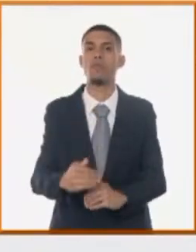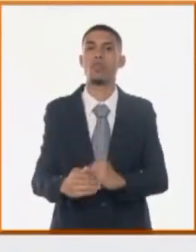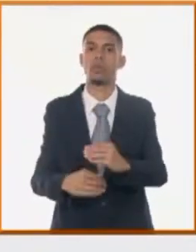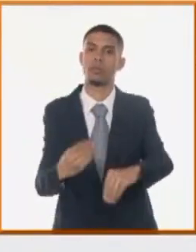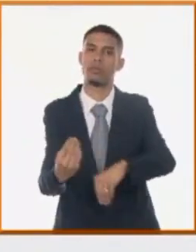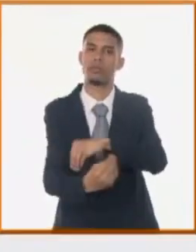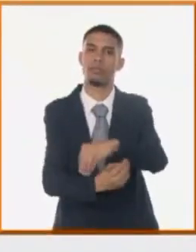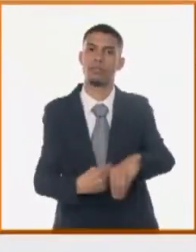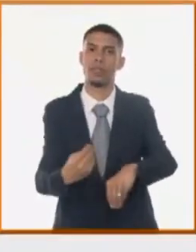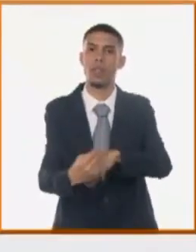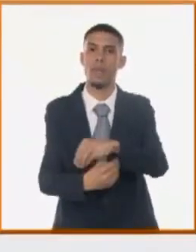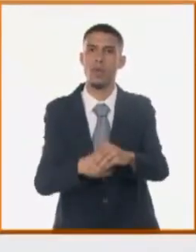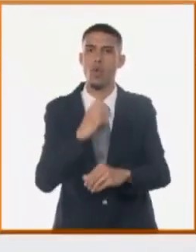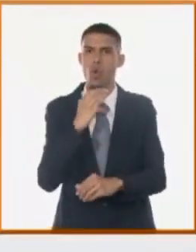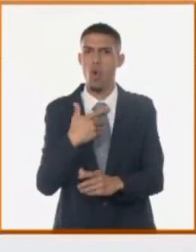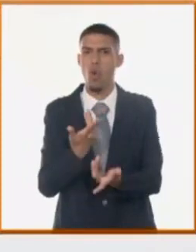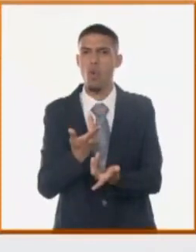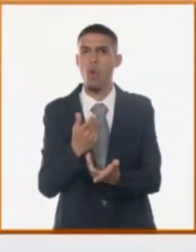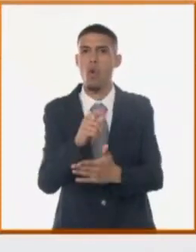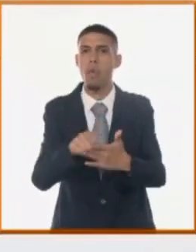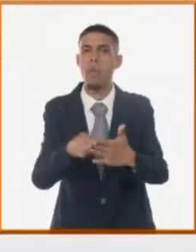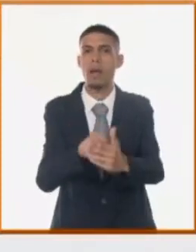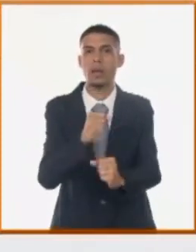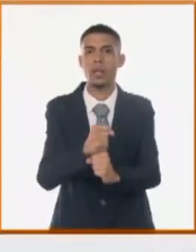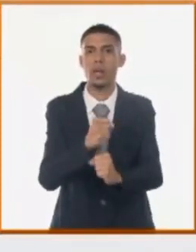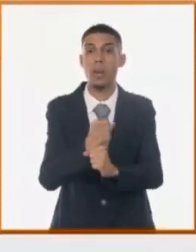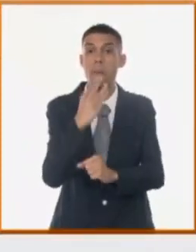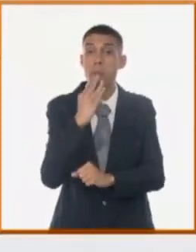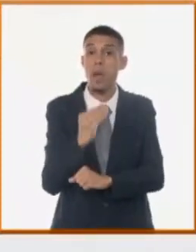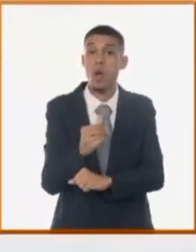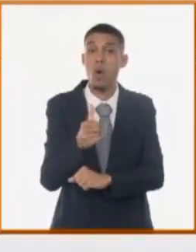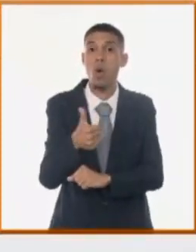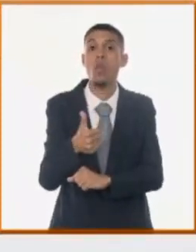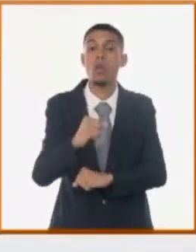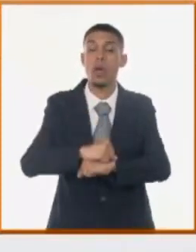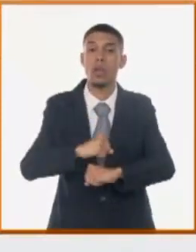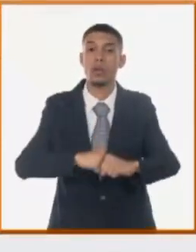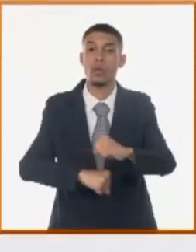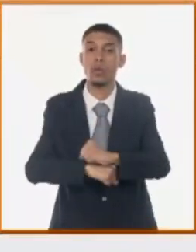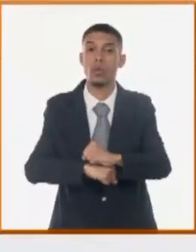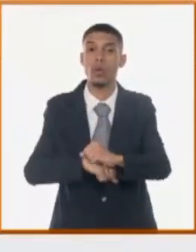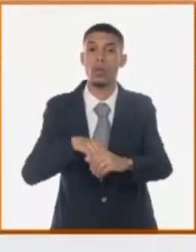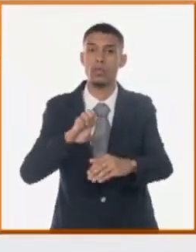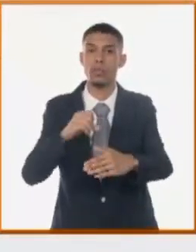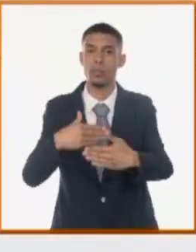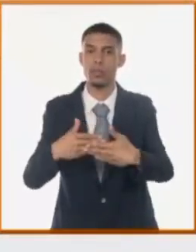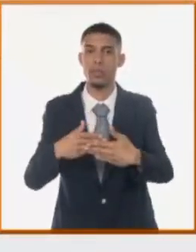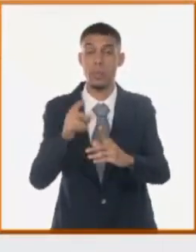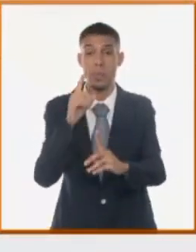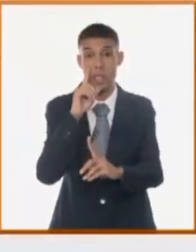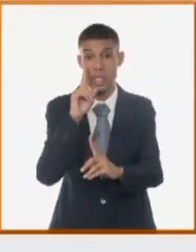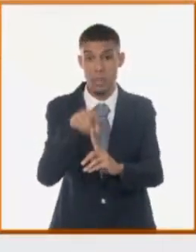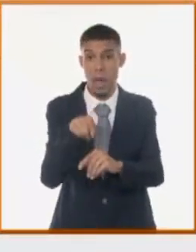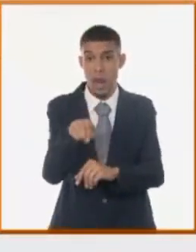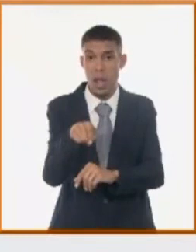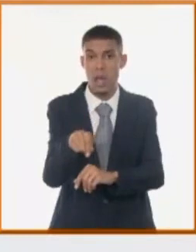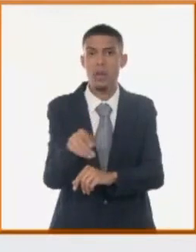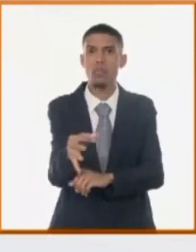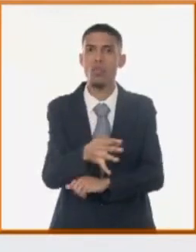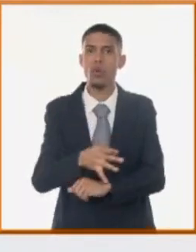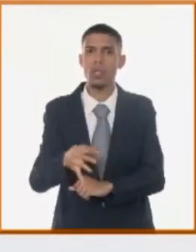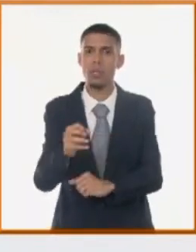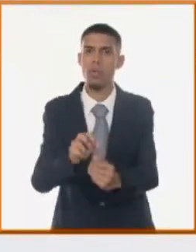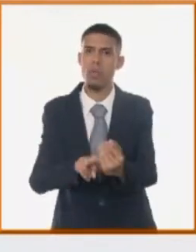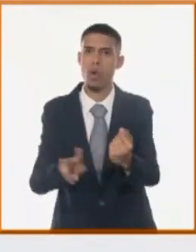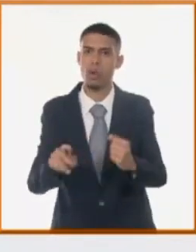de gestión para darle una mayor autonomía a nuestras estructuras, sobre todo las que están ubicadas en el territorio. Recalcar que eso es una